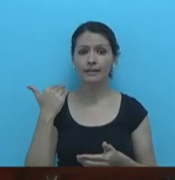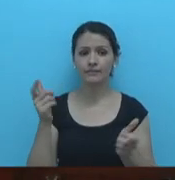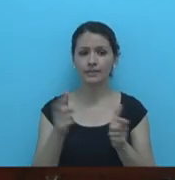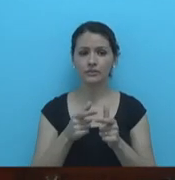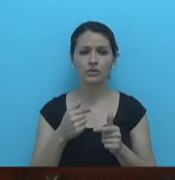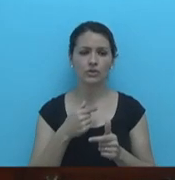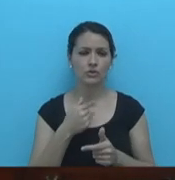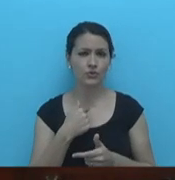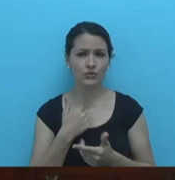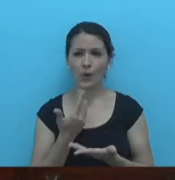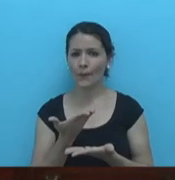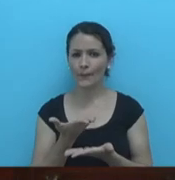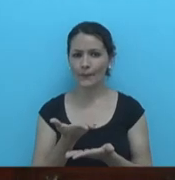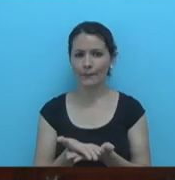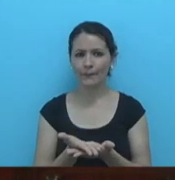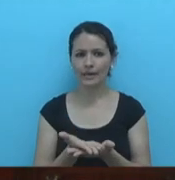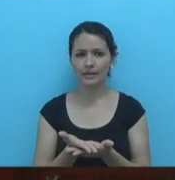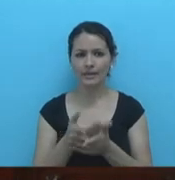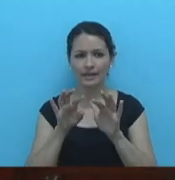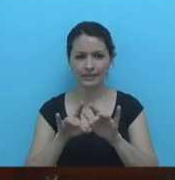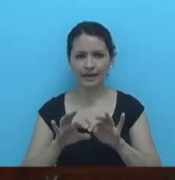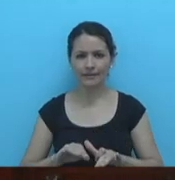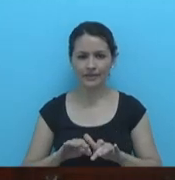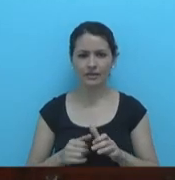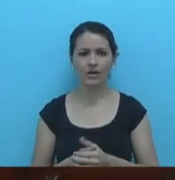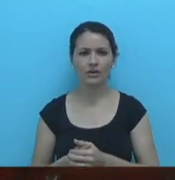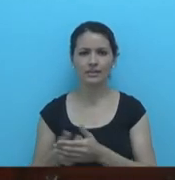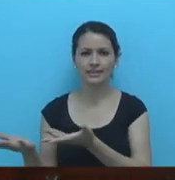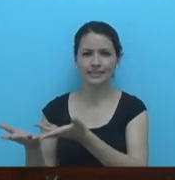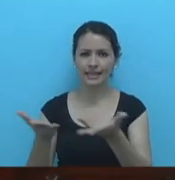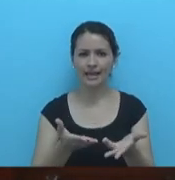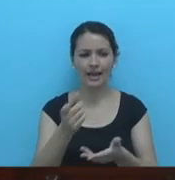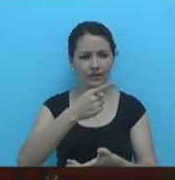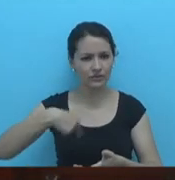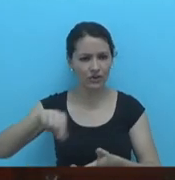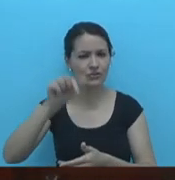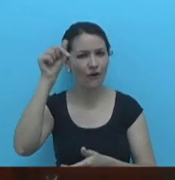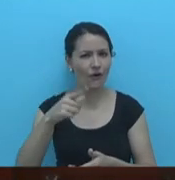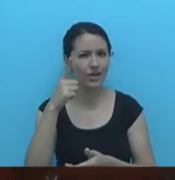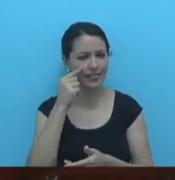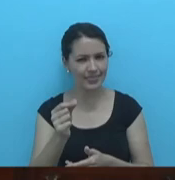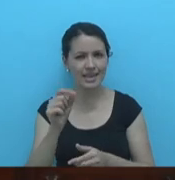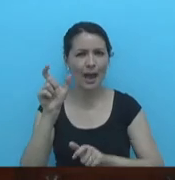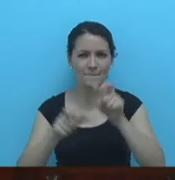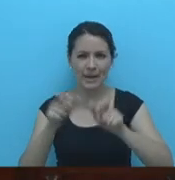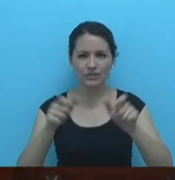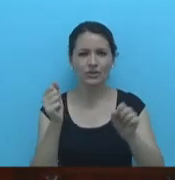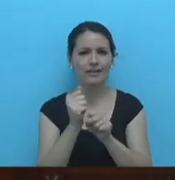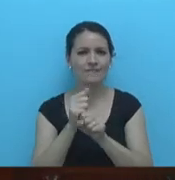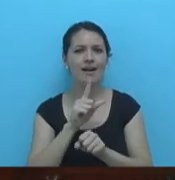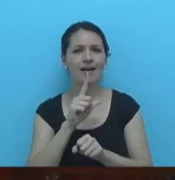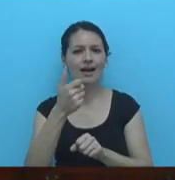le pedí a los taquígrafos que se acercaran, que estuvieran todos presentes. Hoy es el Día del Taquígrafo y queríamos, en nombre de todos